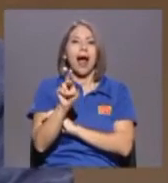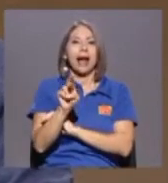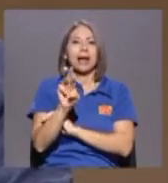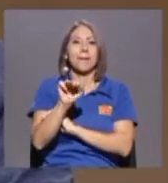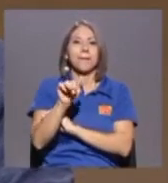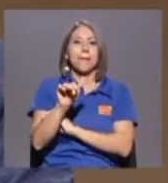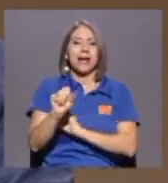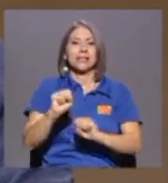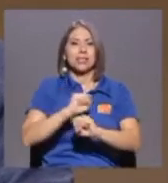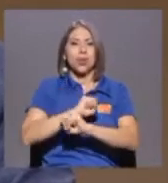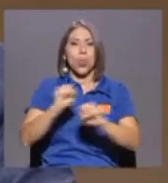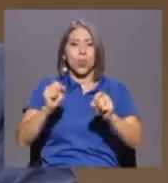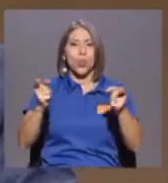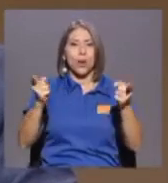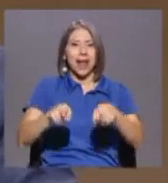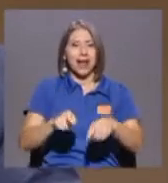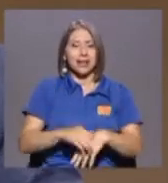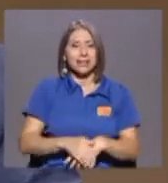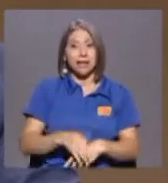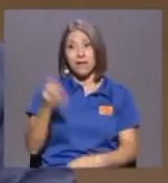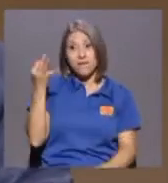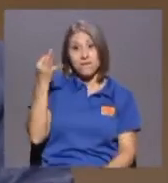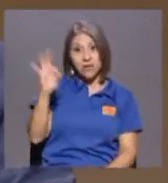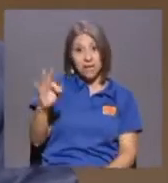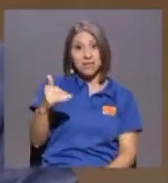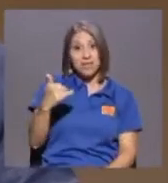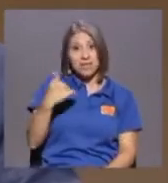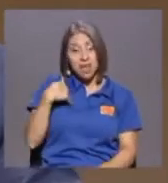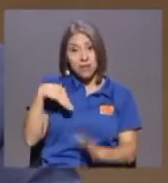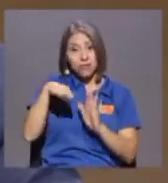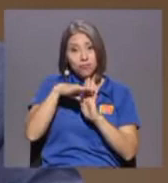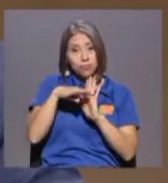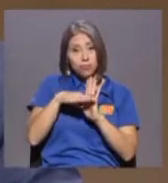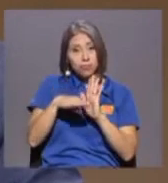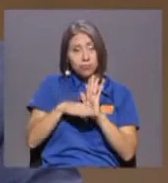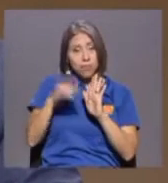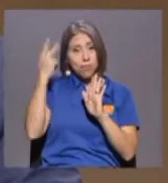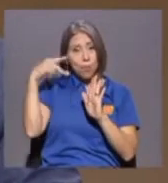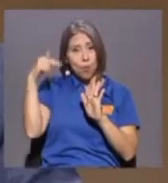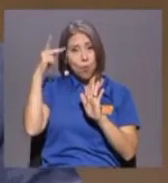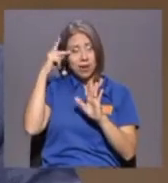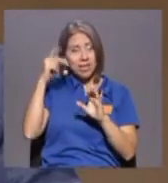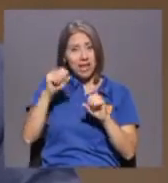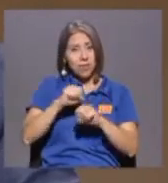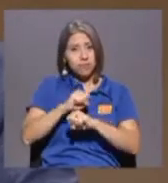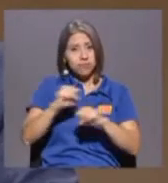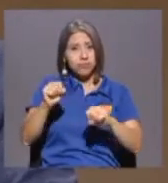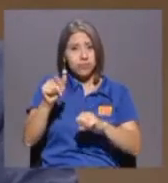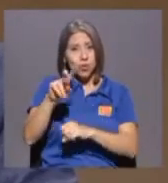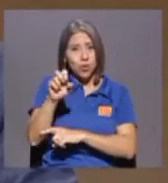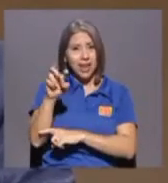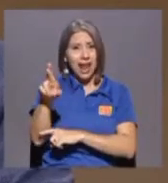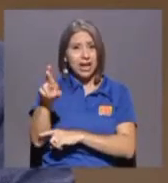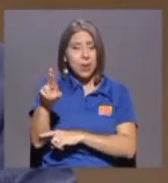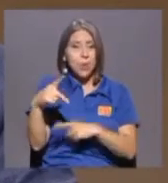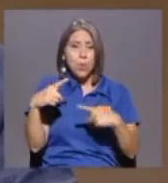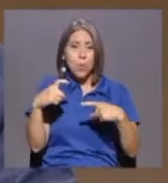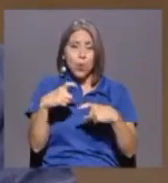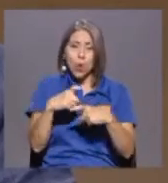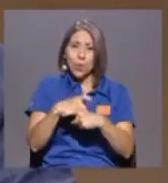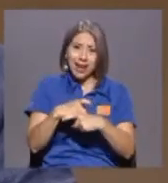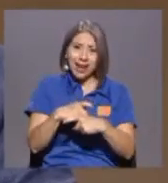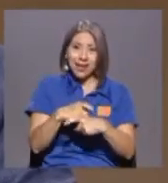Francia tiene una política nuclear muy compleja. Ha hecho de la disuasión nuclear y